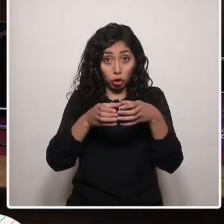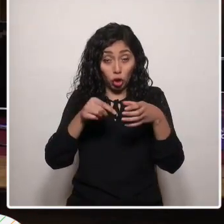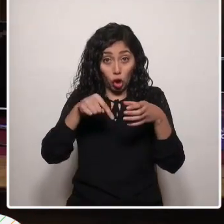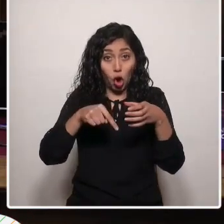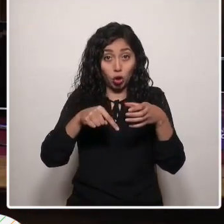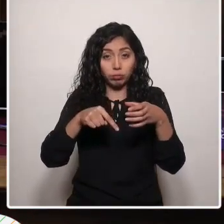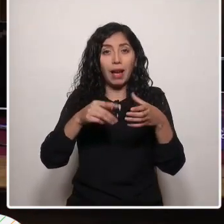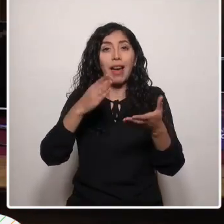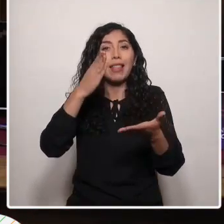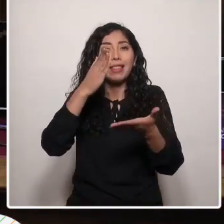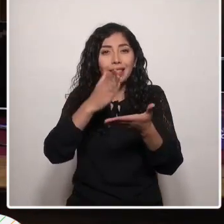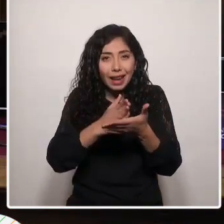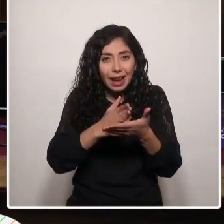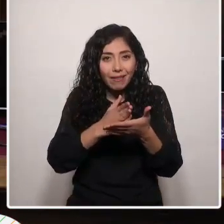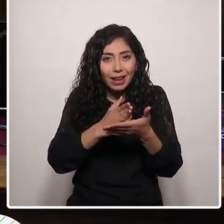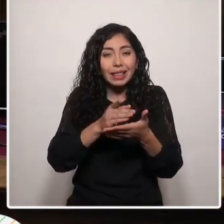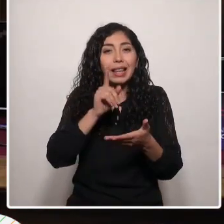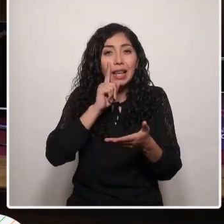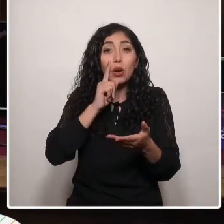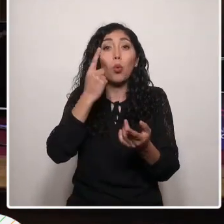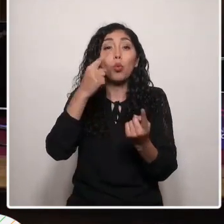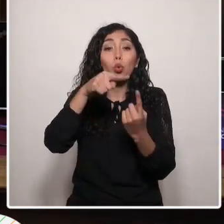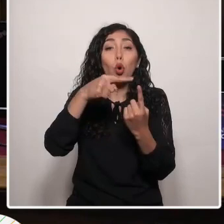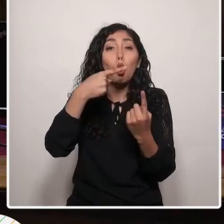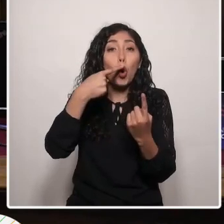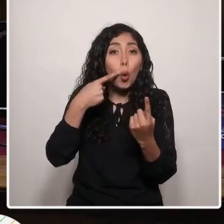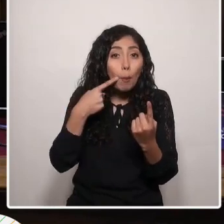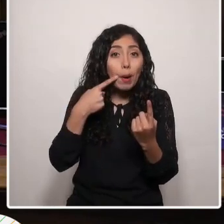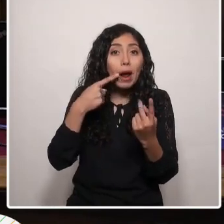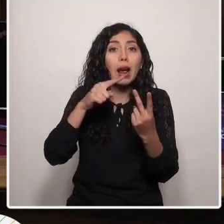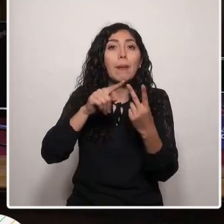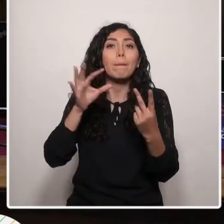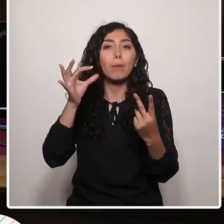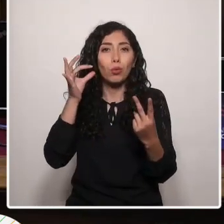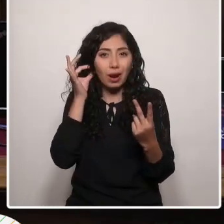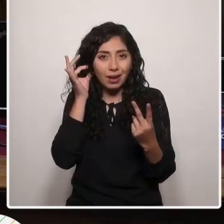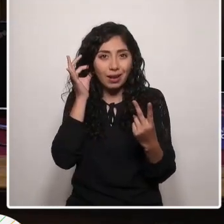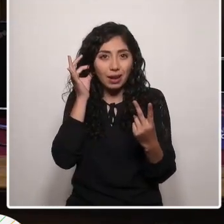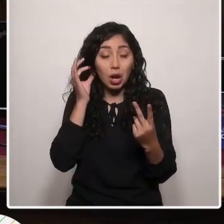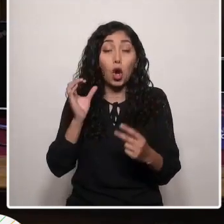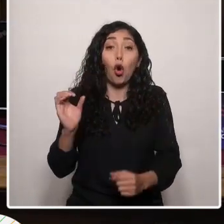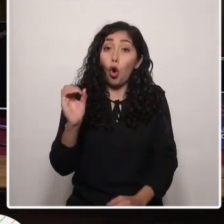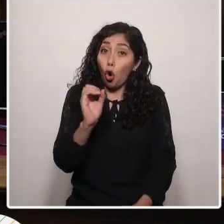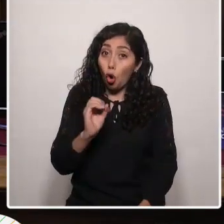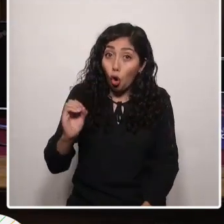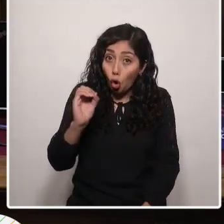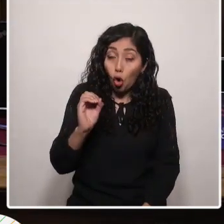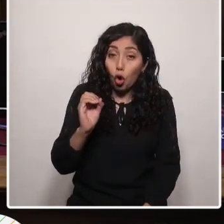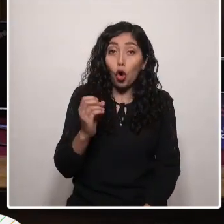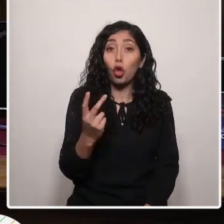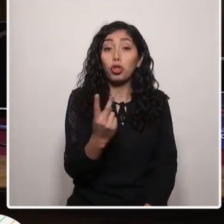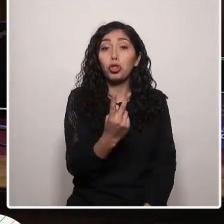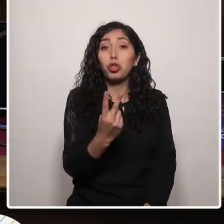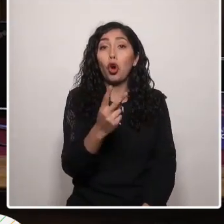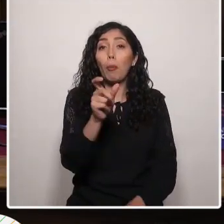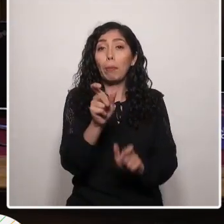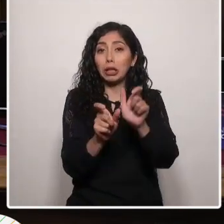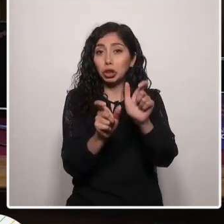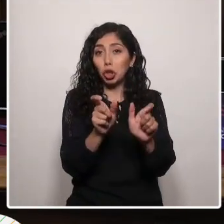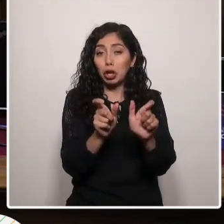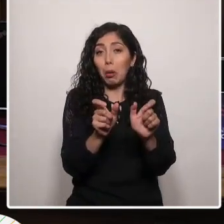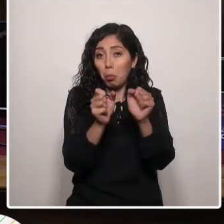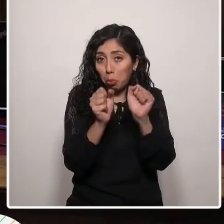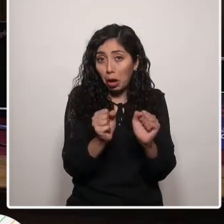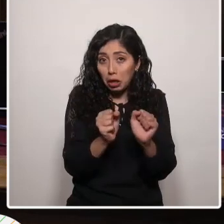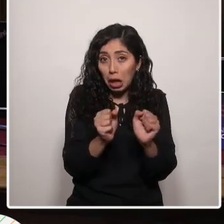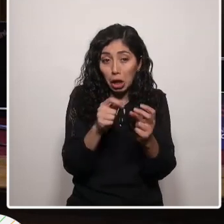debe componerse por un hombre y una mujer, o por 2 personas, o eventualmente por 2